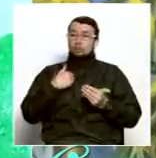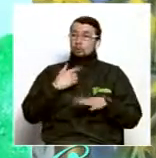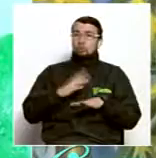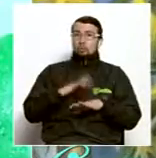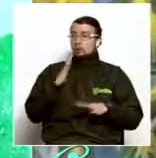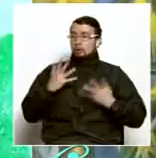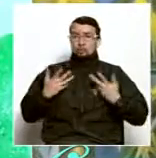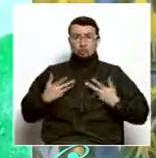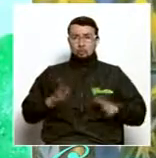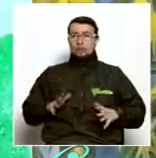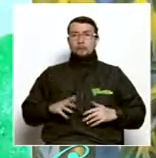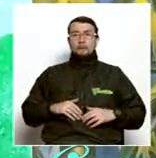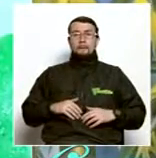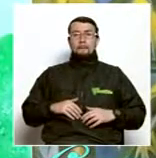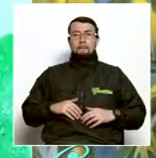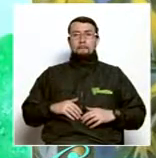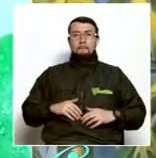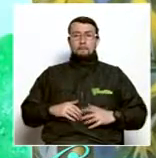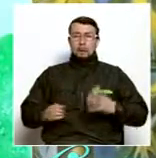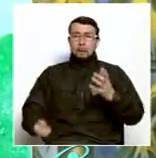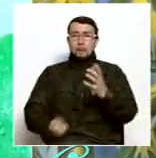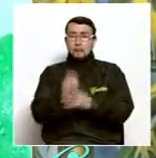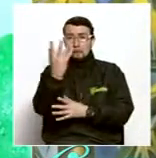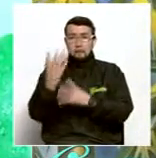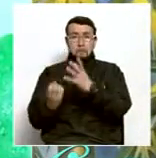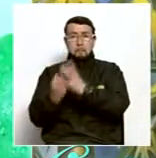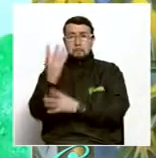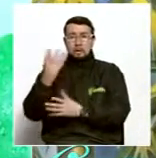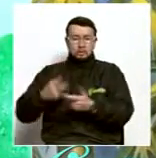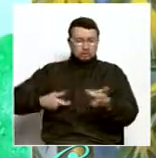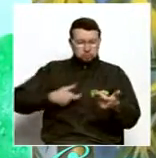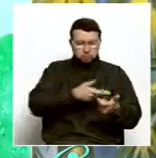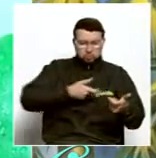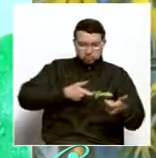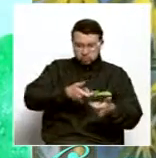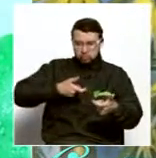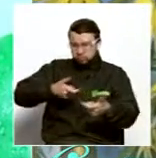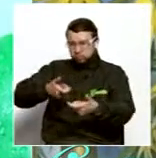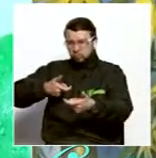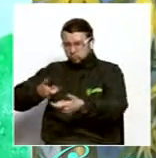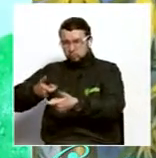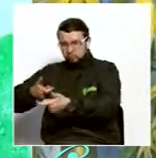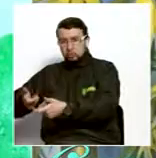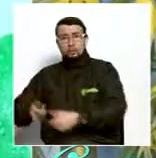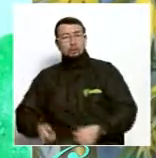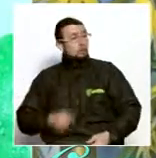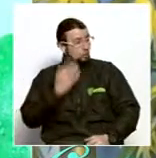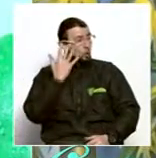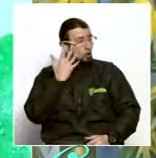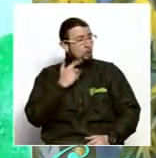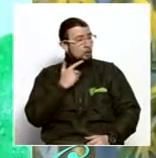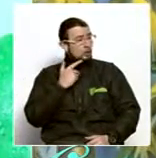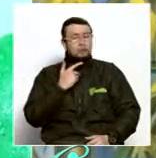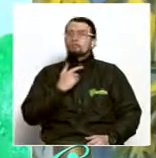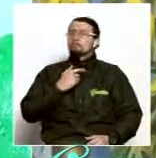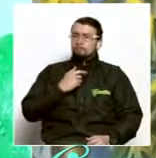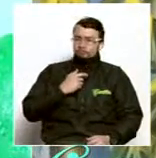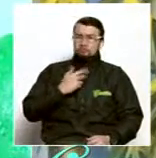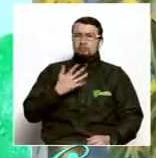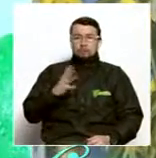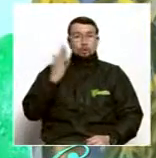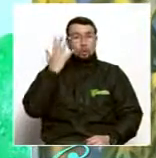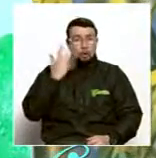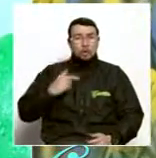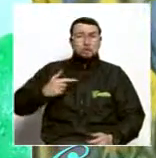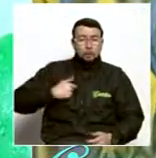todo, cargar pasto, fumigar mucho. ¿Fumiga qué? ¿Casi todos los días? Sí, casi todos los días me